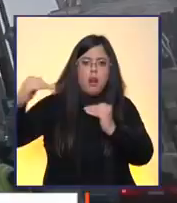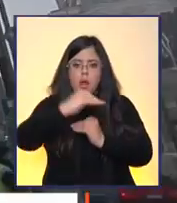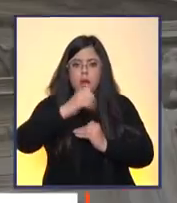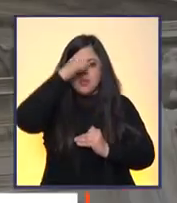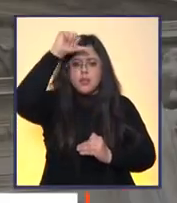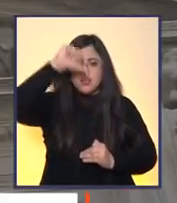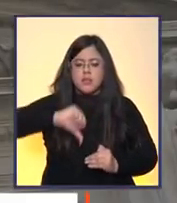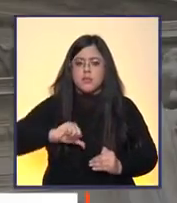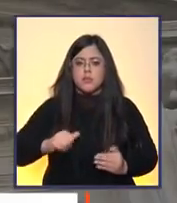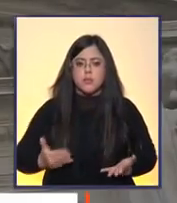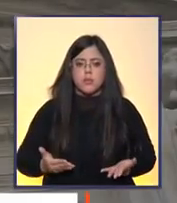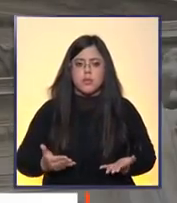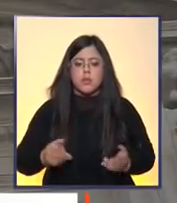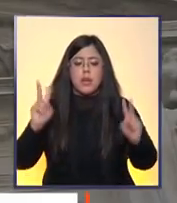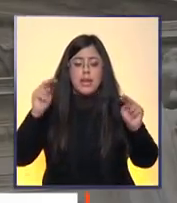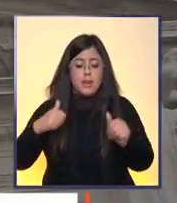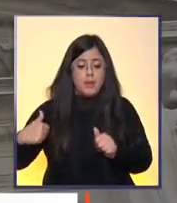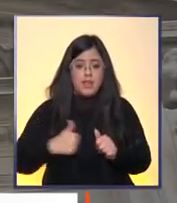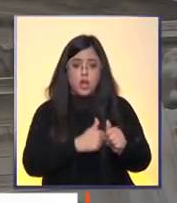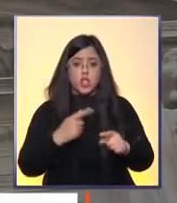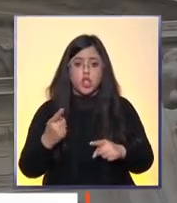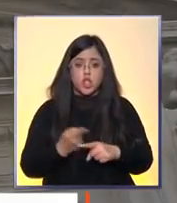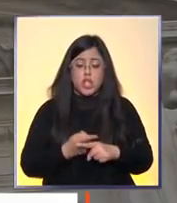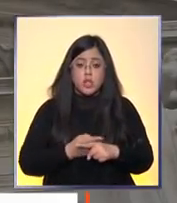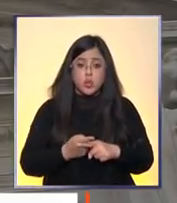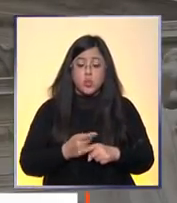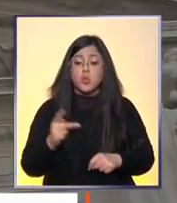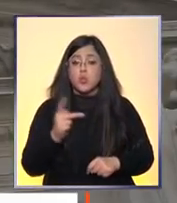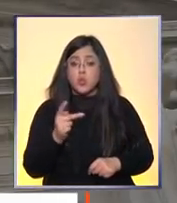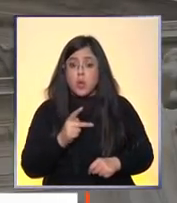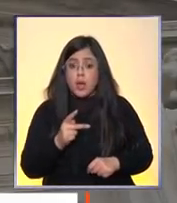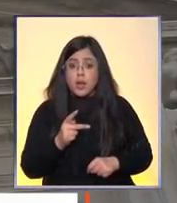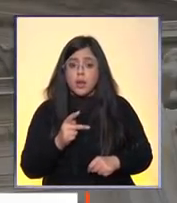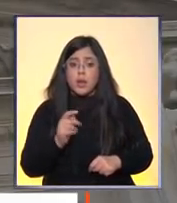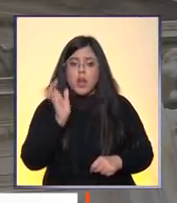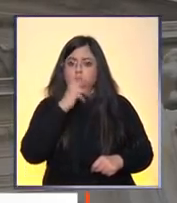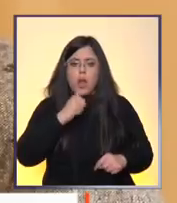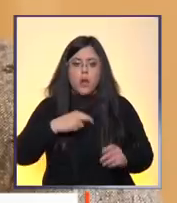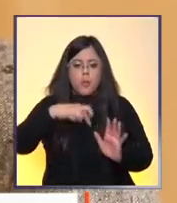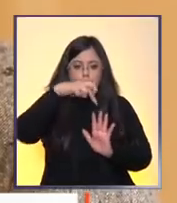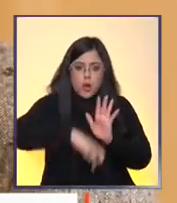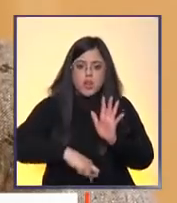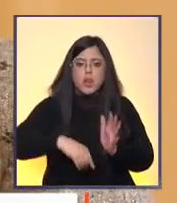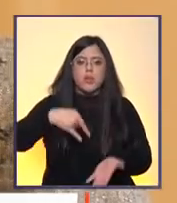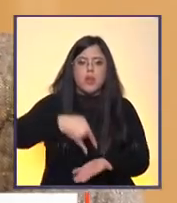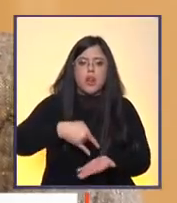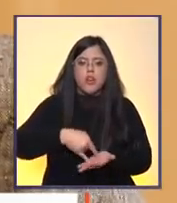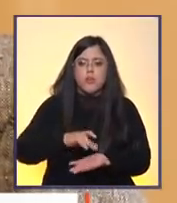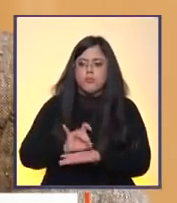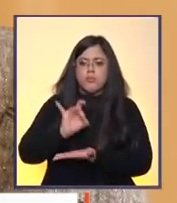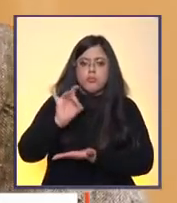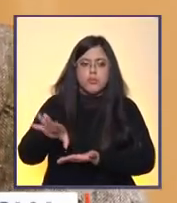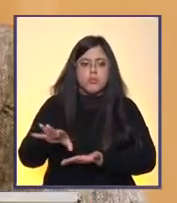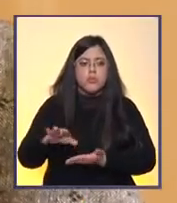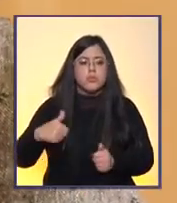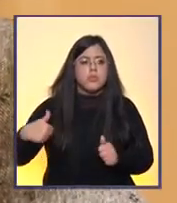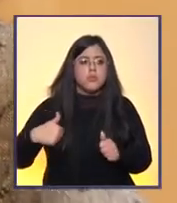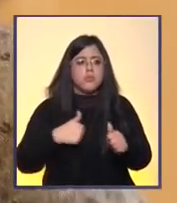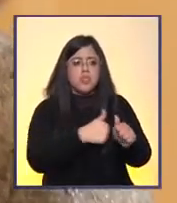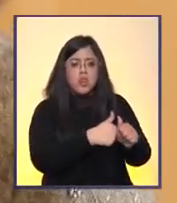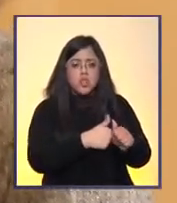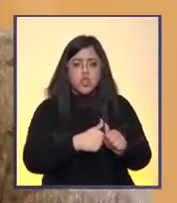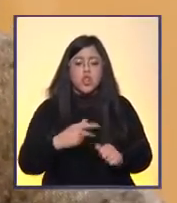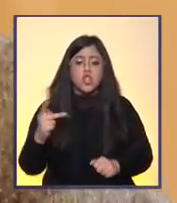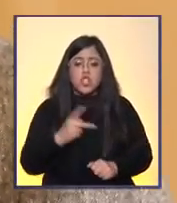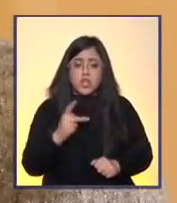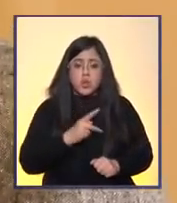como delito nunca ha sido impulsado como proyecto en el Congreso. El acoso sexual se demoró 12 años porque nadie